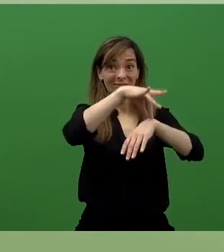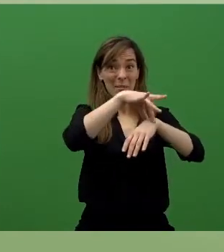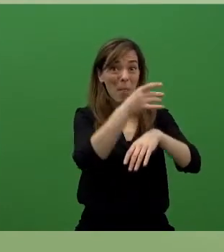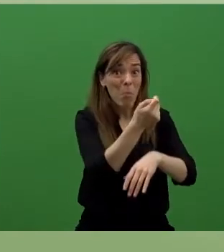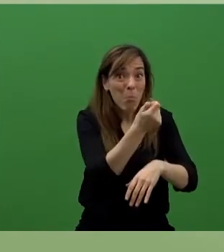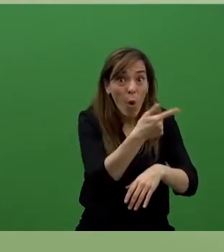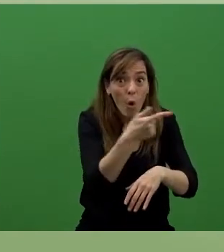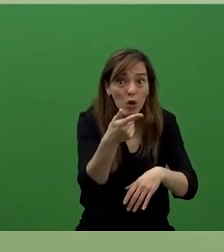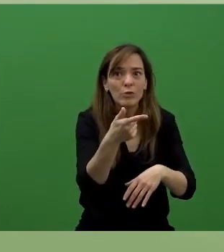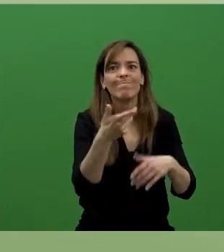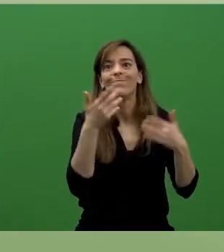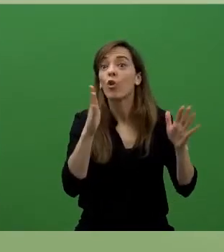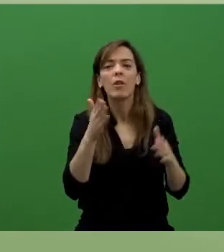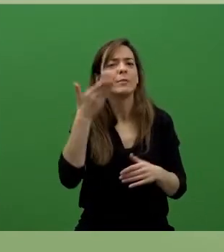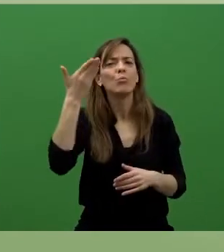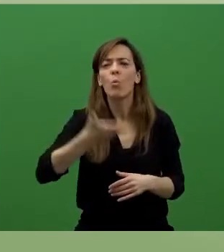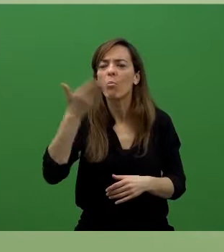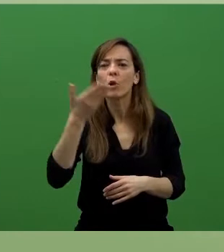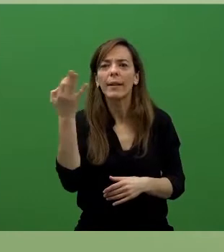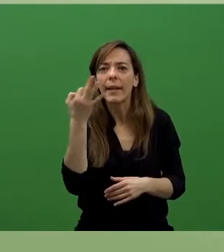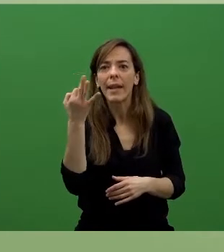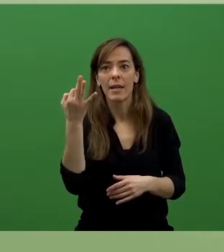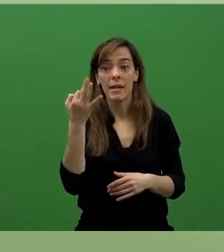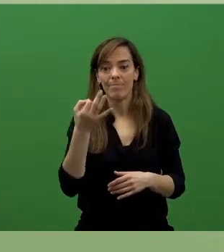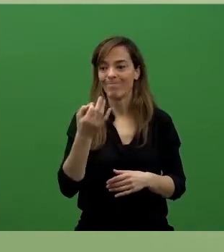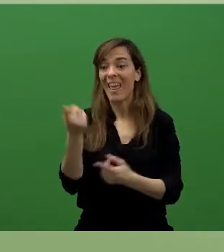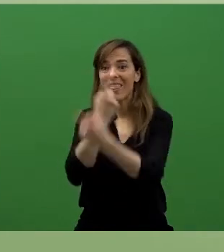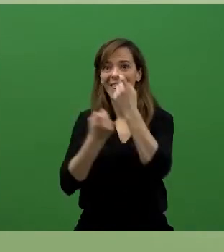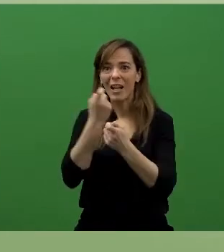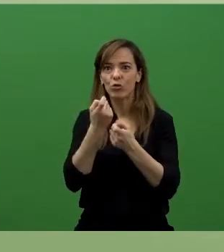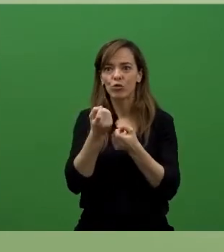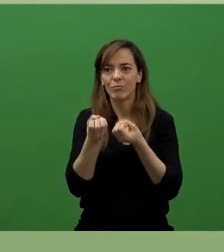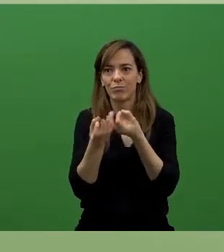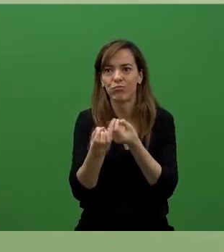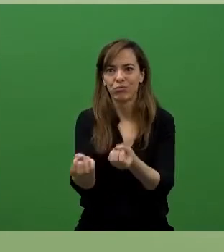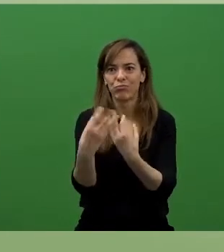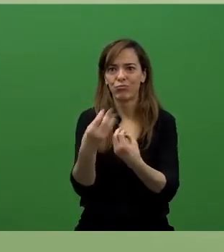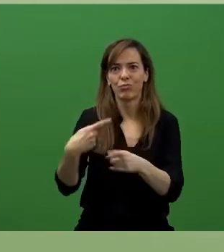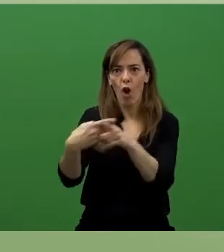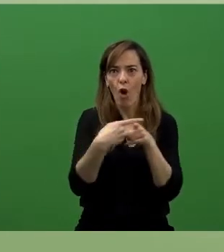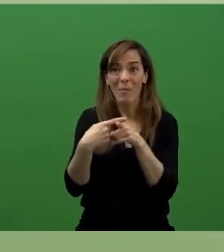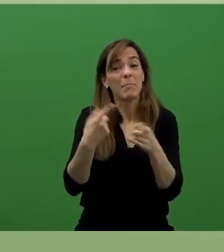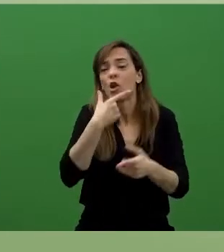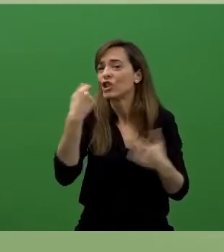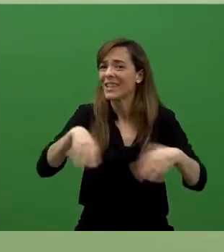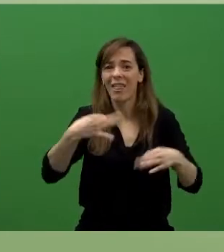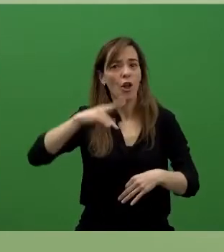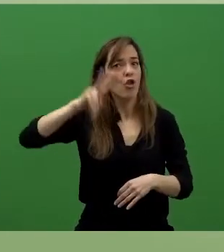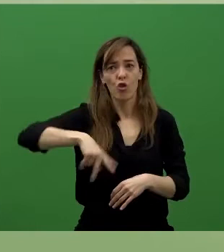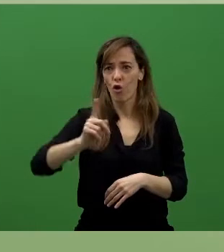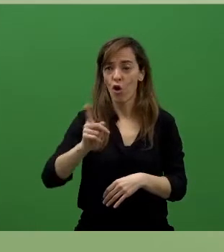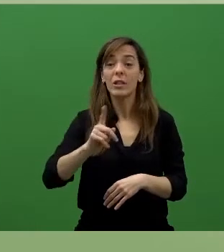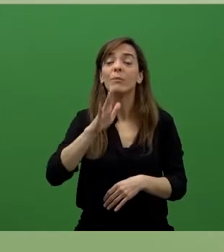esencial que podamos compartir datos. Y compartir datos no es sencillo